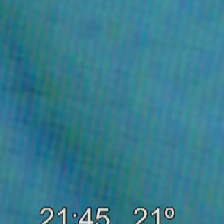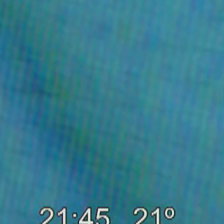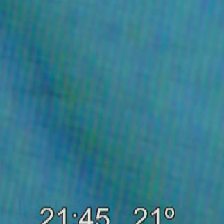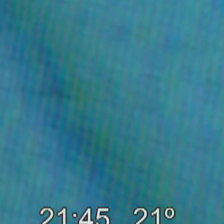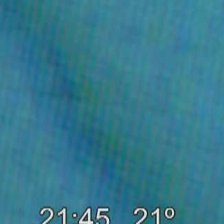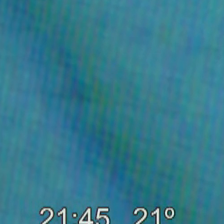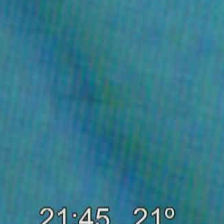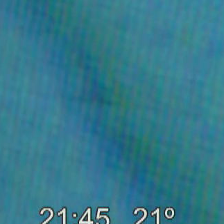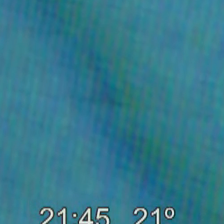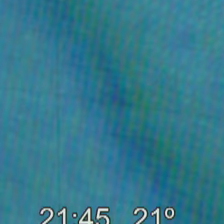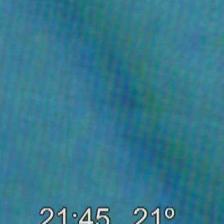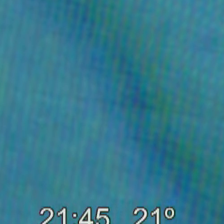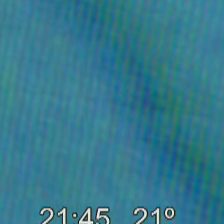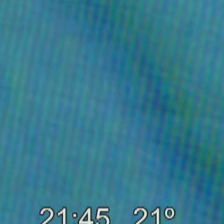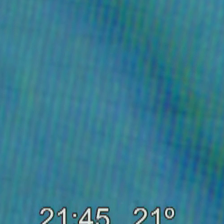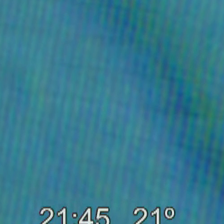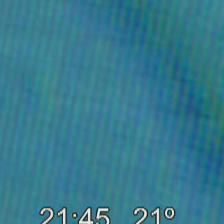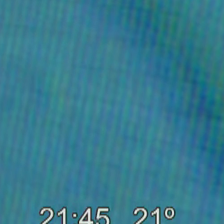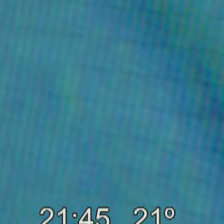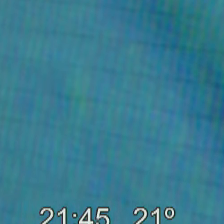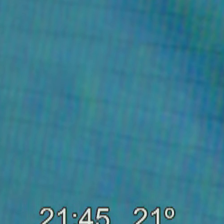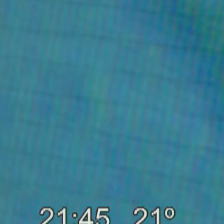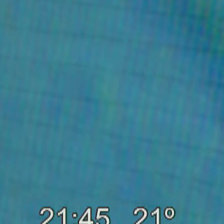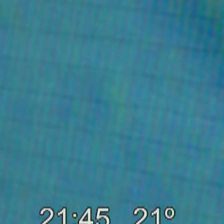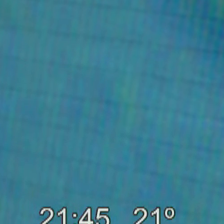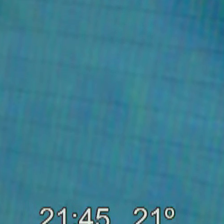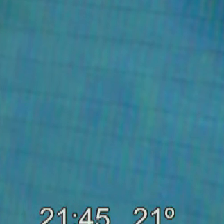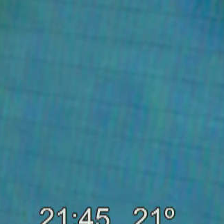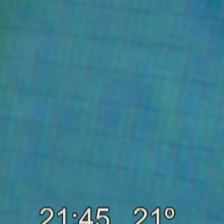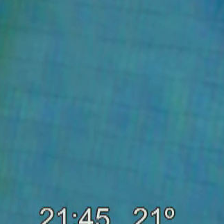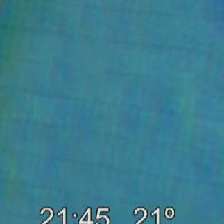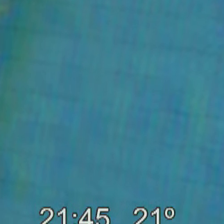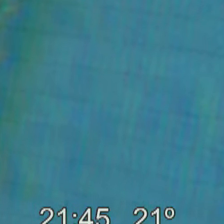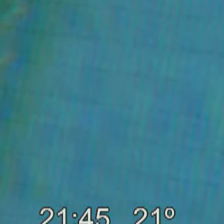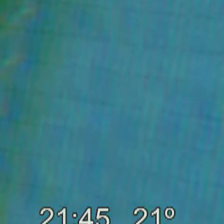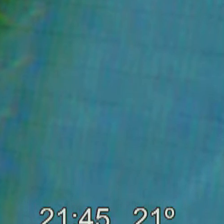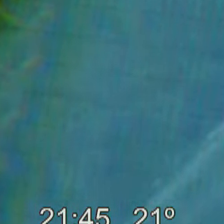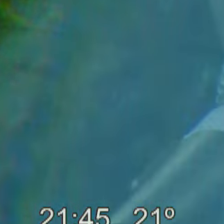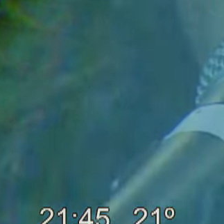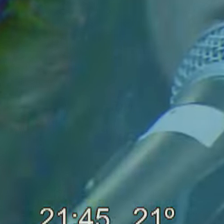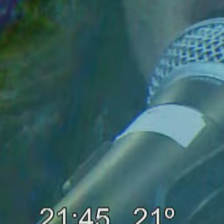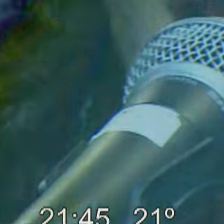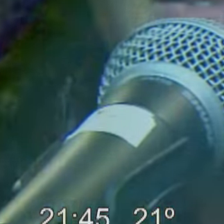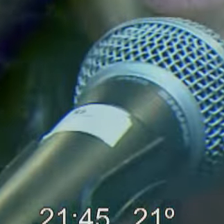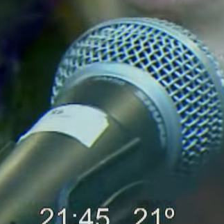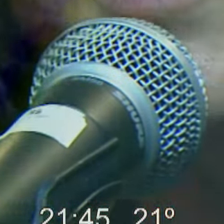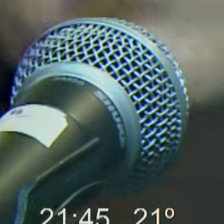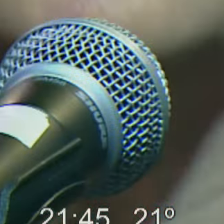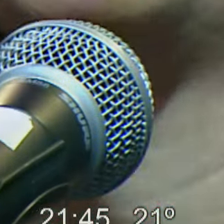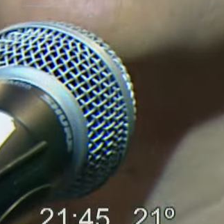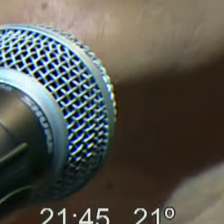Hay un montón de papeles, de cosas guardadas que ya decidiste que te hacen